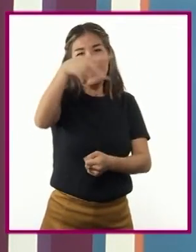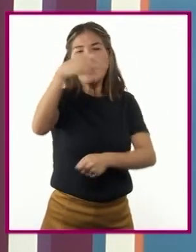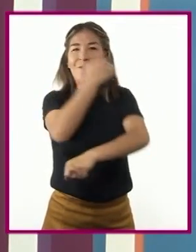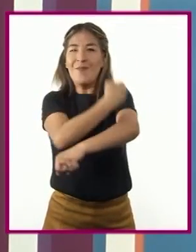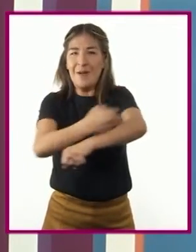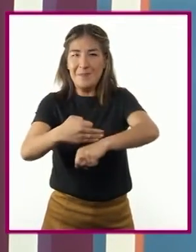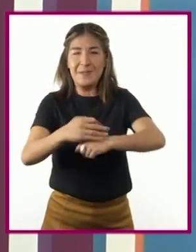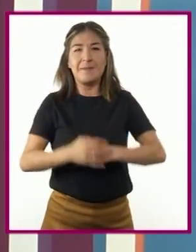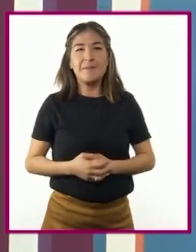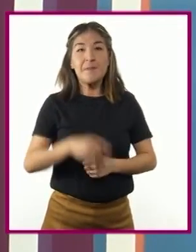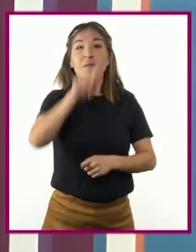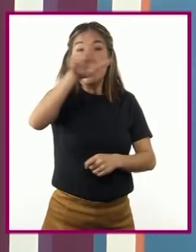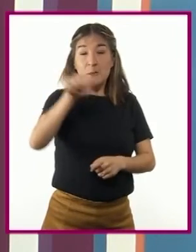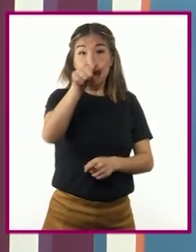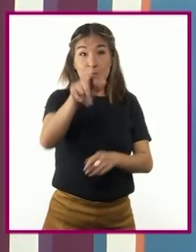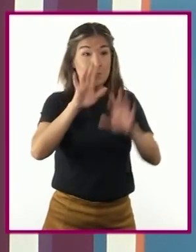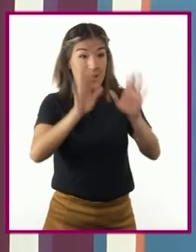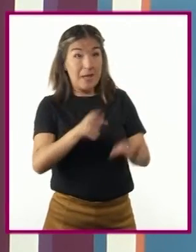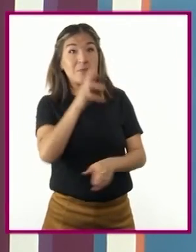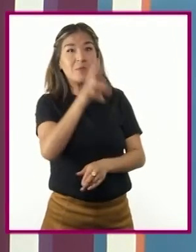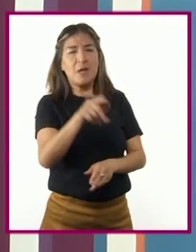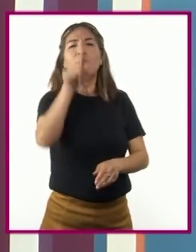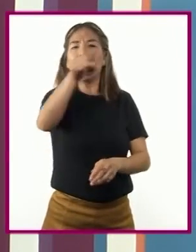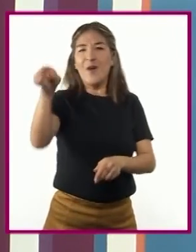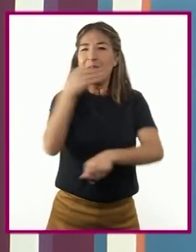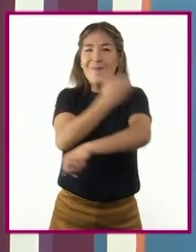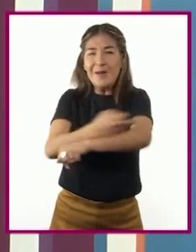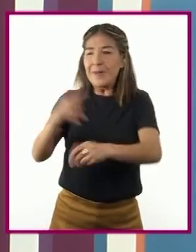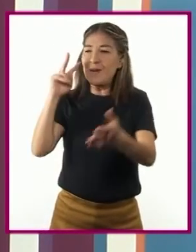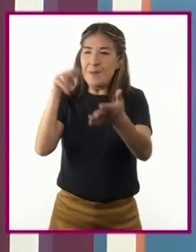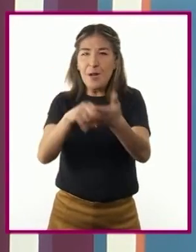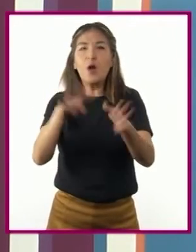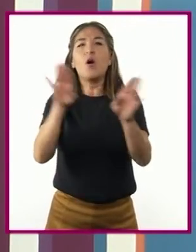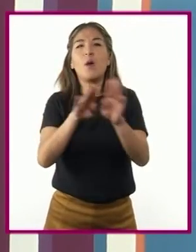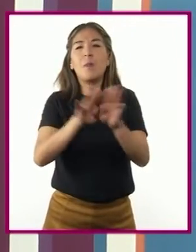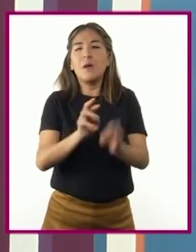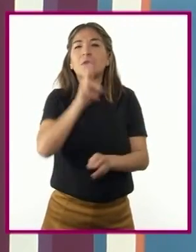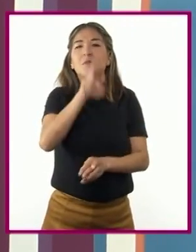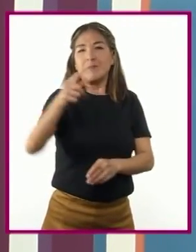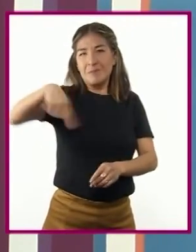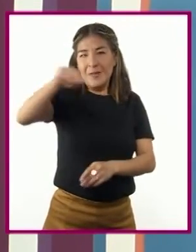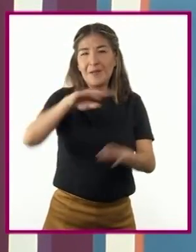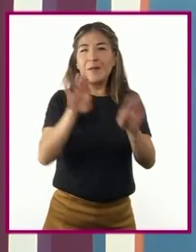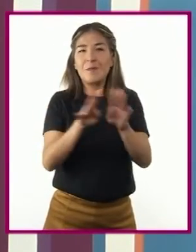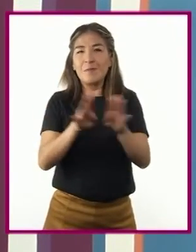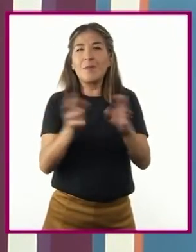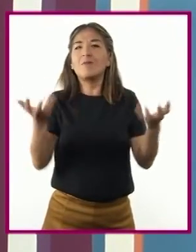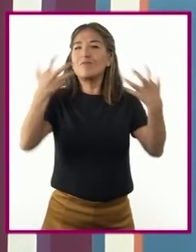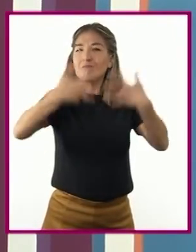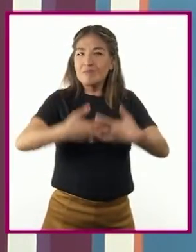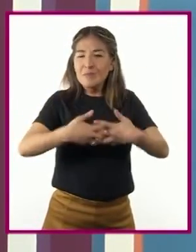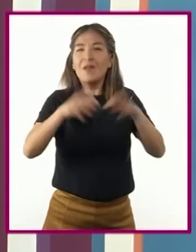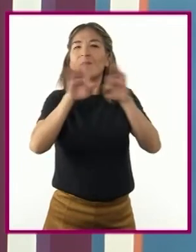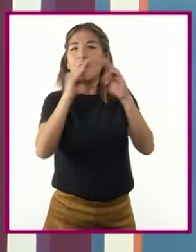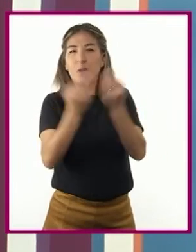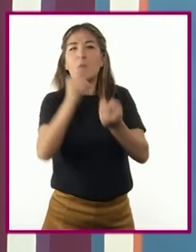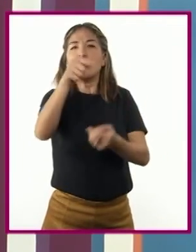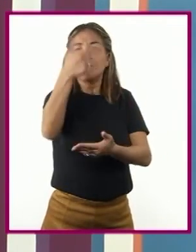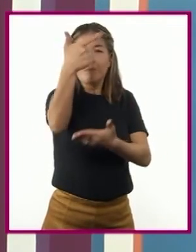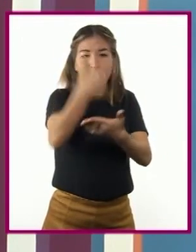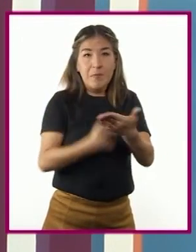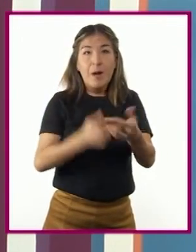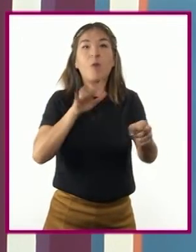Compartan los resultados con sus familiares y traten de llegar a conclusiones sobre su composición. Realicen una lista de